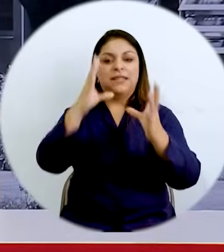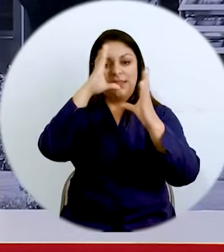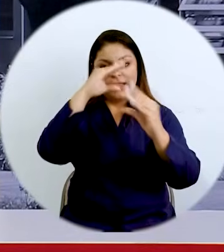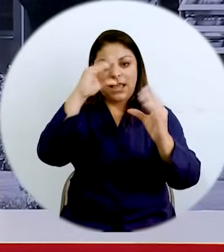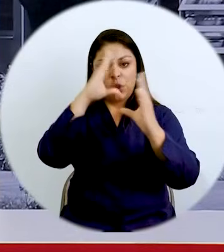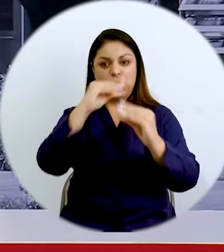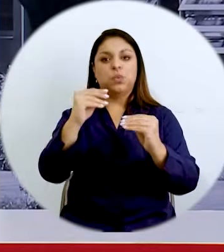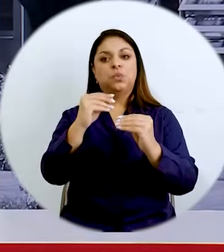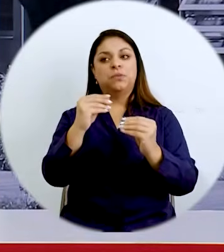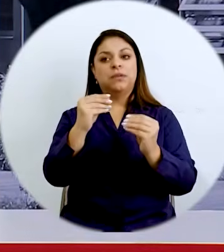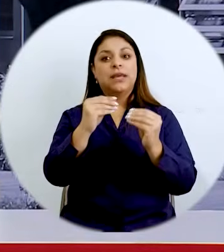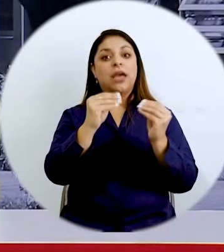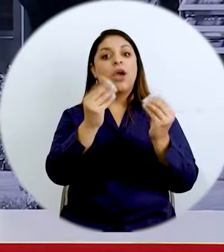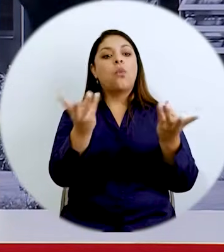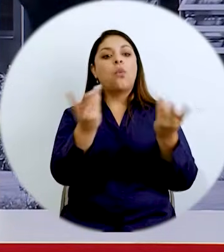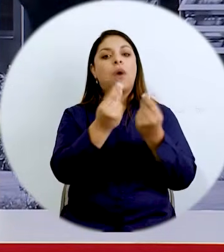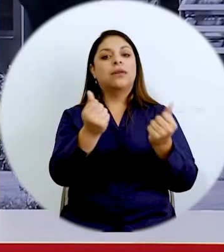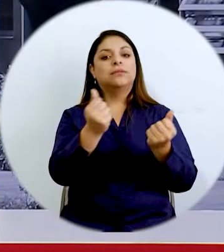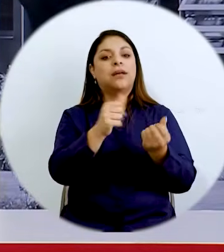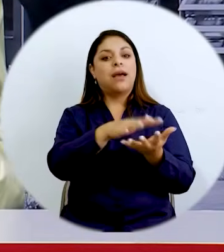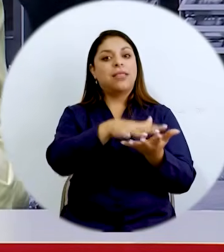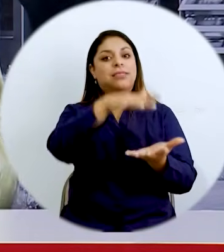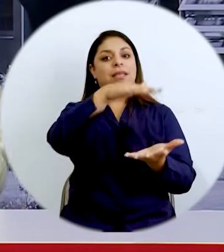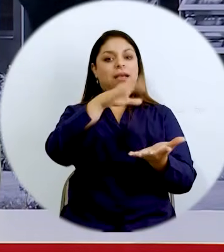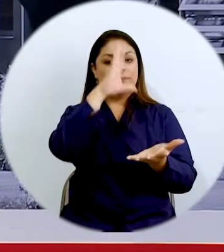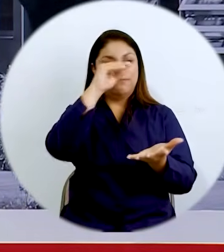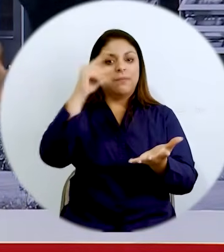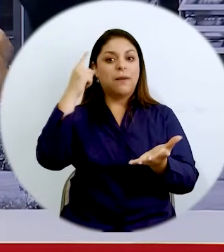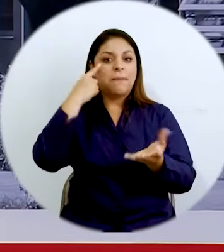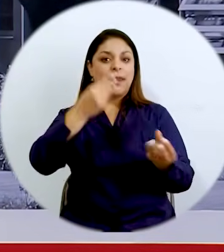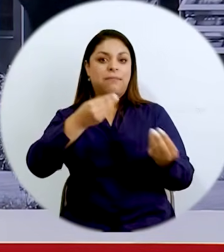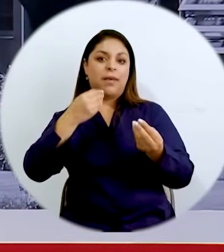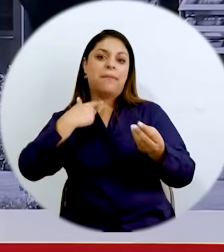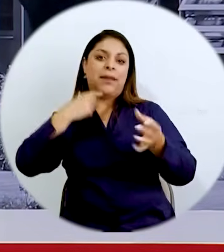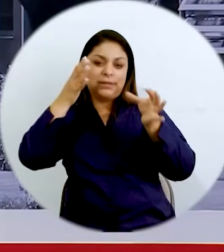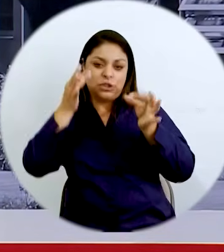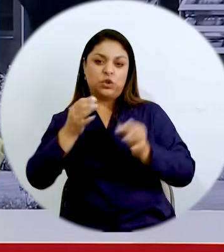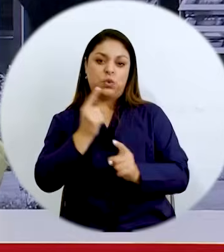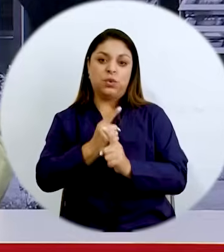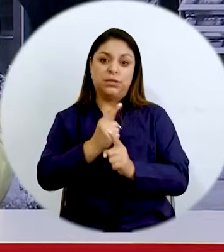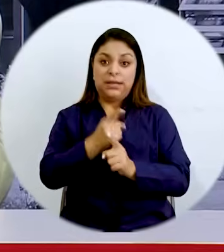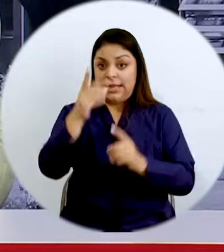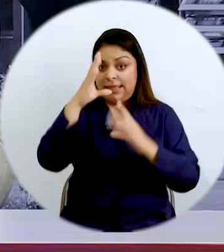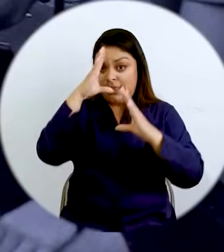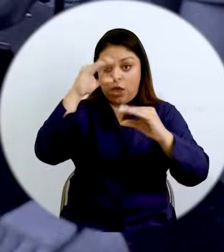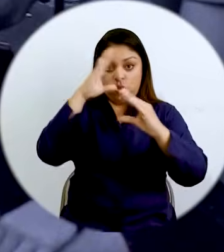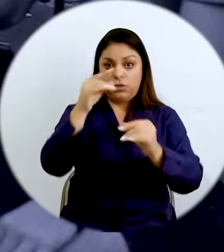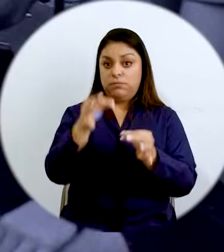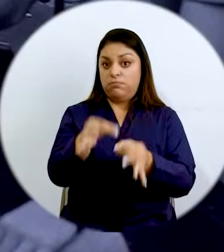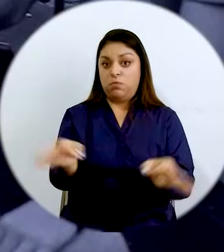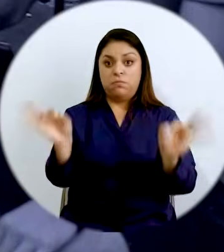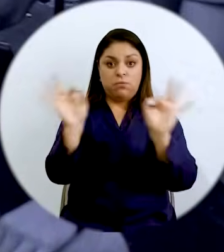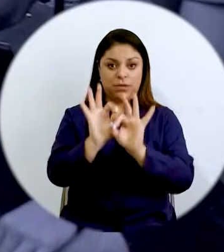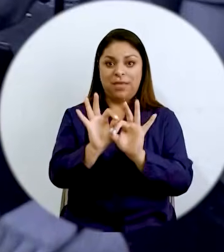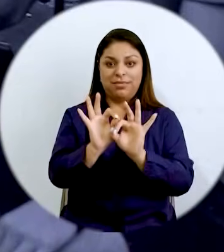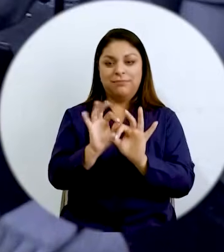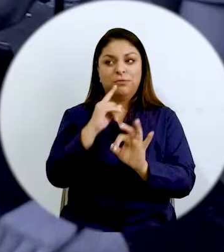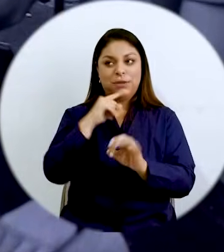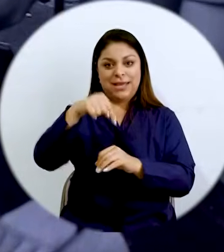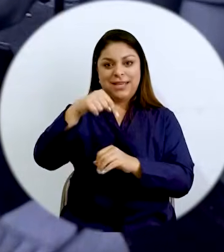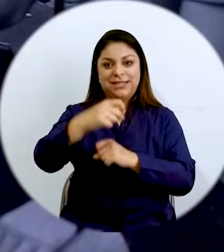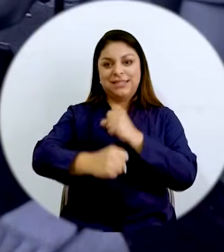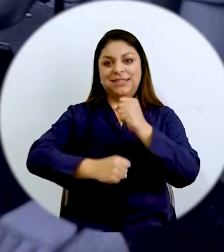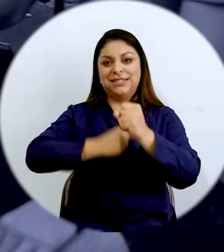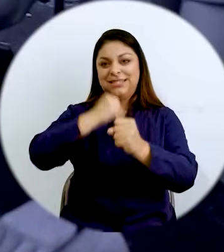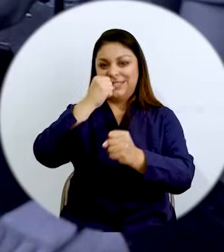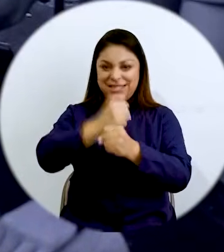calidad del dato, ¿verdad? Y en la cantidad de datos, que al final eso nos da el músculo para la toma de decisiones correctas. Claro, sí, los datos siempre han sido importantes en